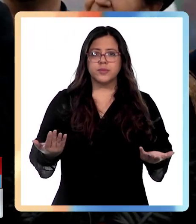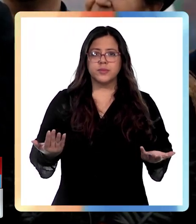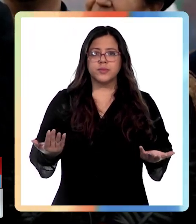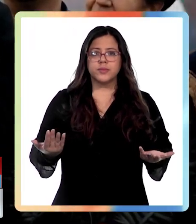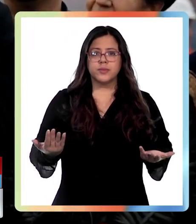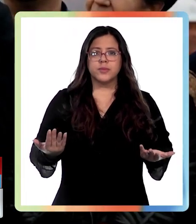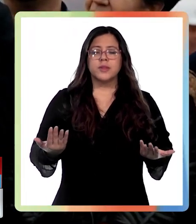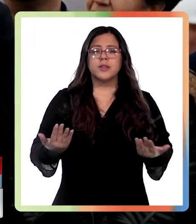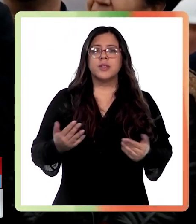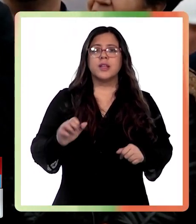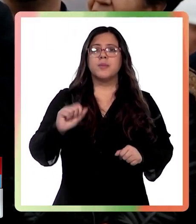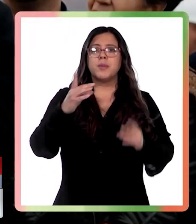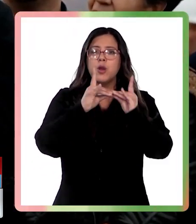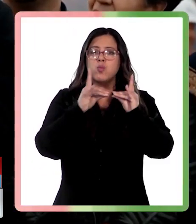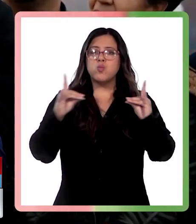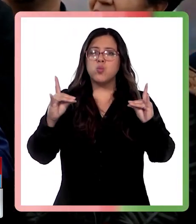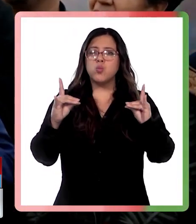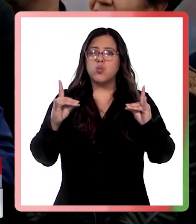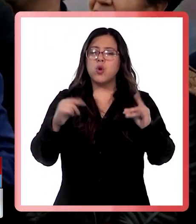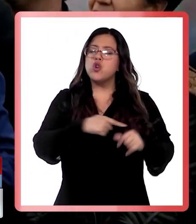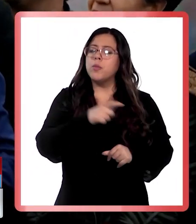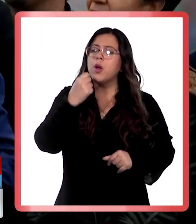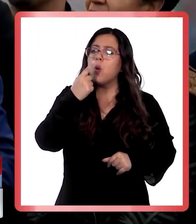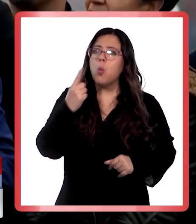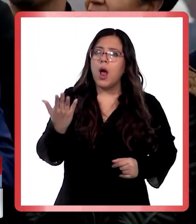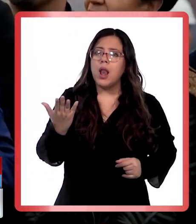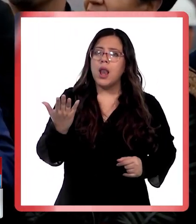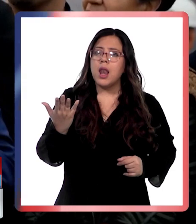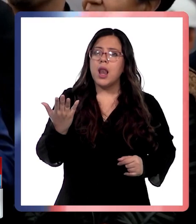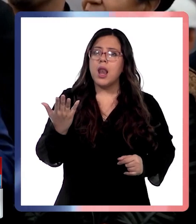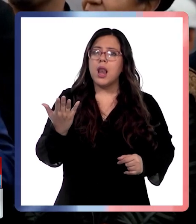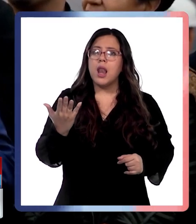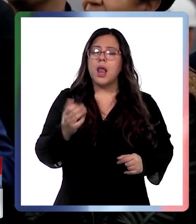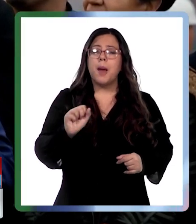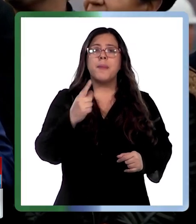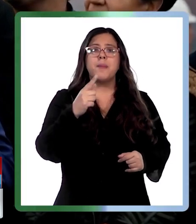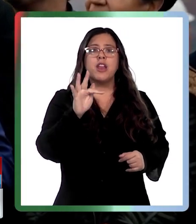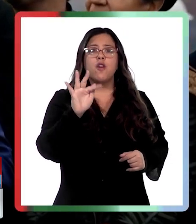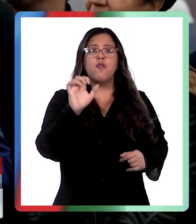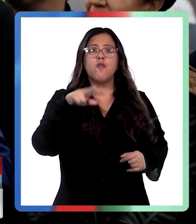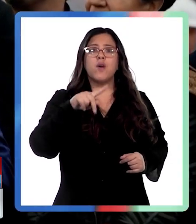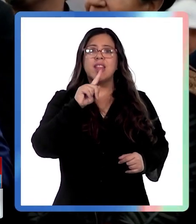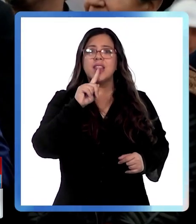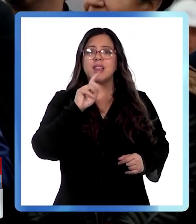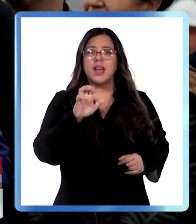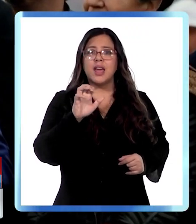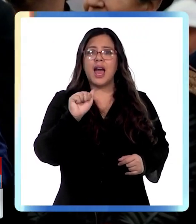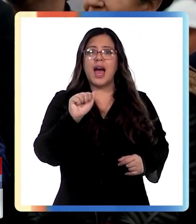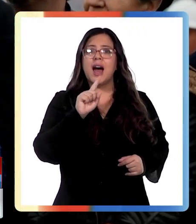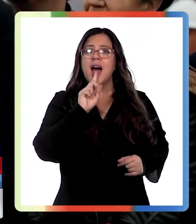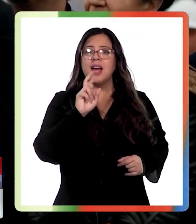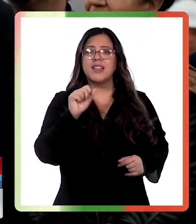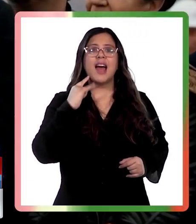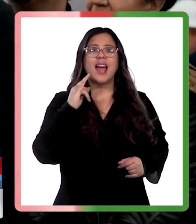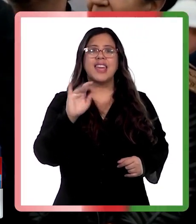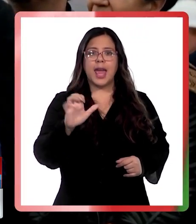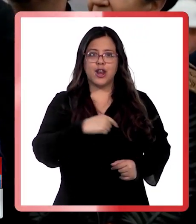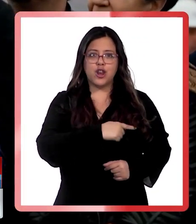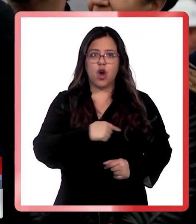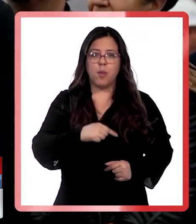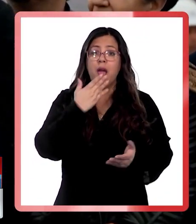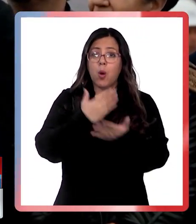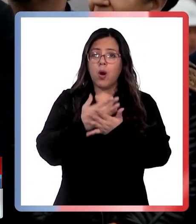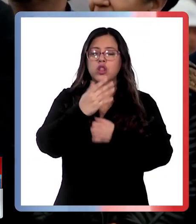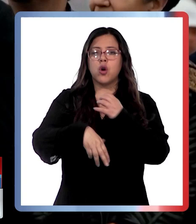con su primer muelle. ¿Cuál es el término específico? Primer frente de atraque. ¿Con el primer frente de atraque? Sitio Mar. En